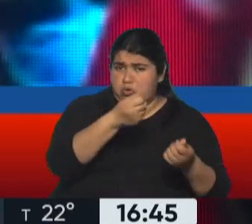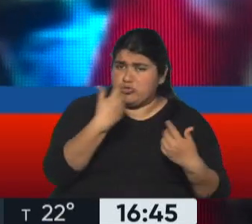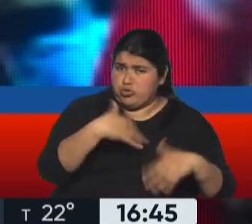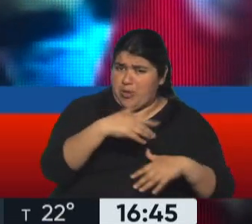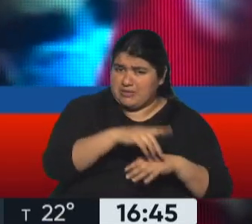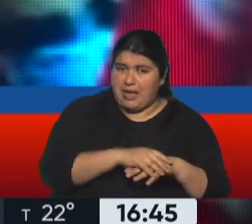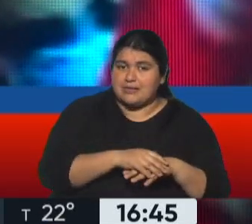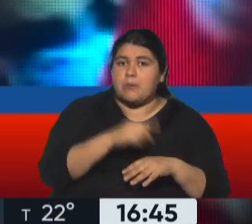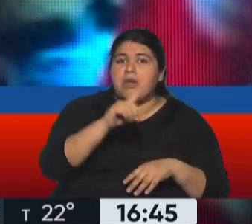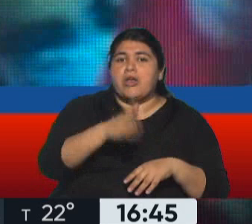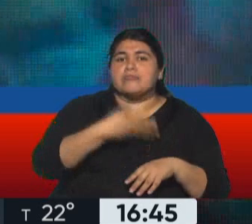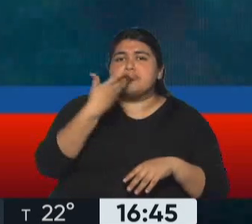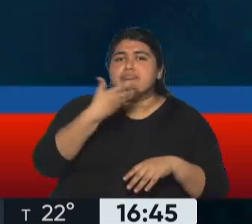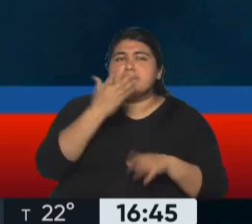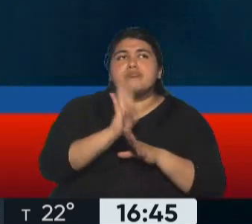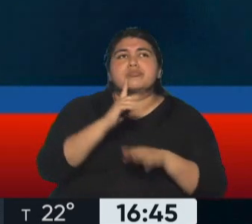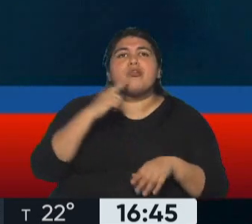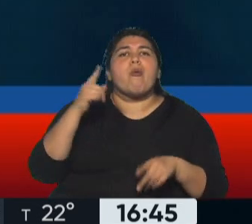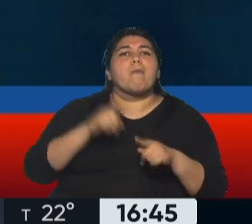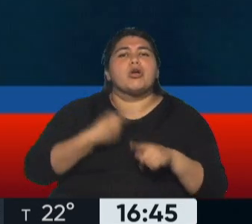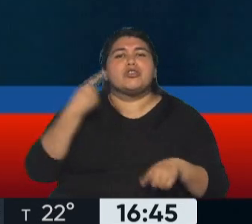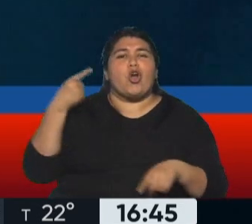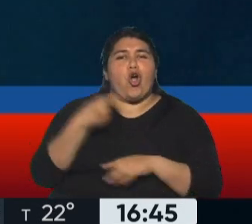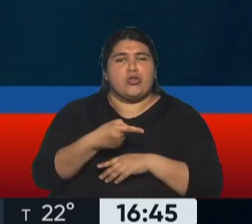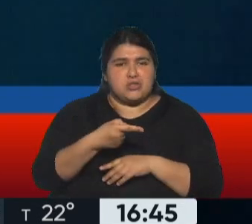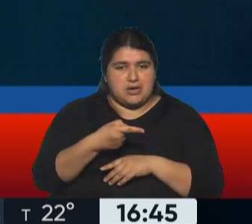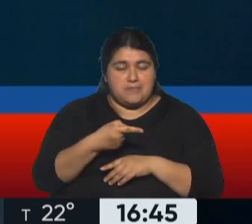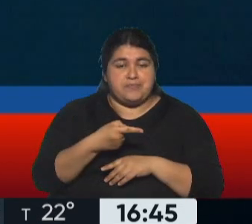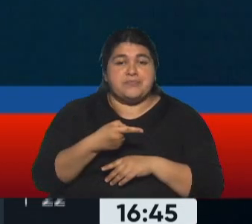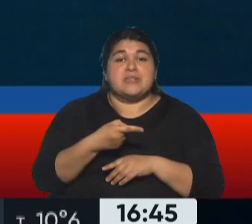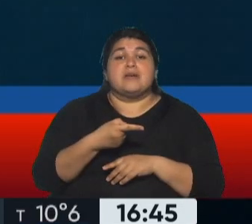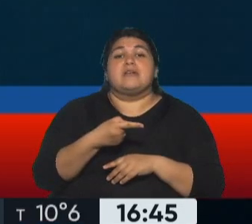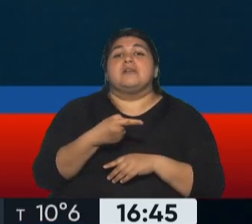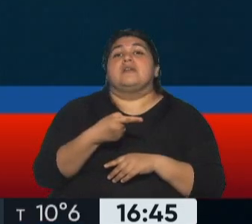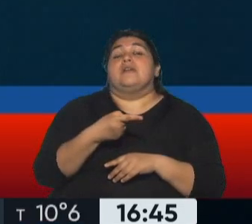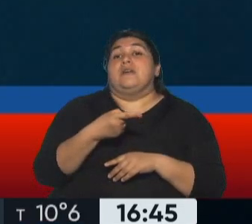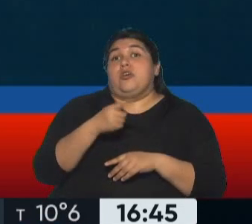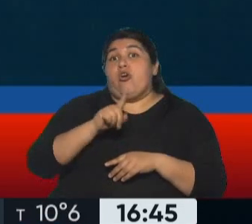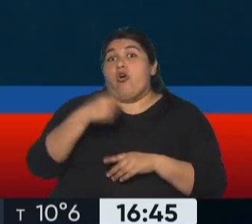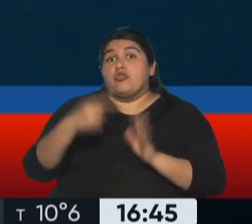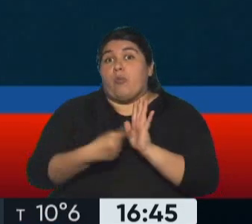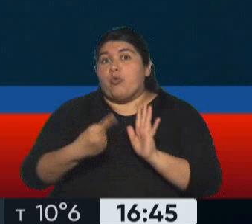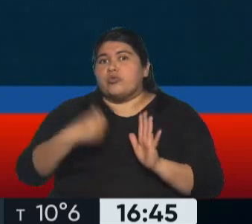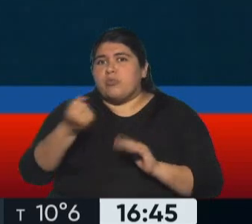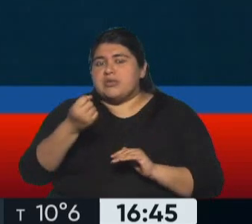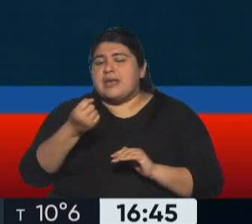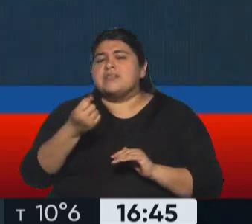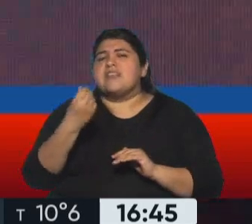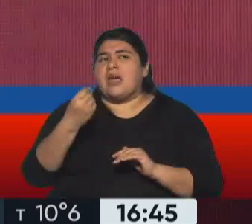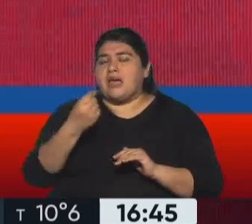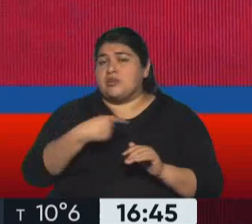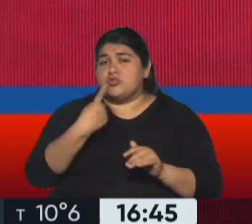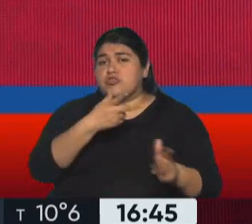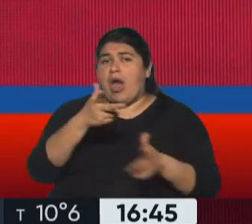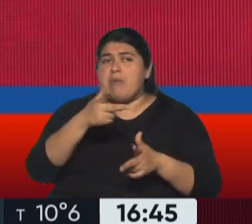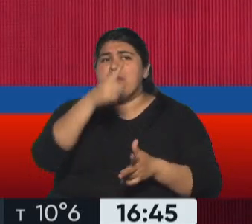impresionante con un discurso antipolítica, ¿no? Exactamente. Y también un datito a tener en cuenta, simbólicamente pesa todo esto porque estamos hablando de